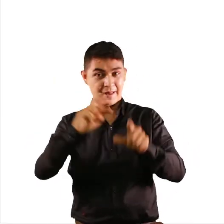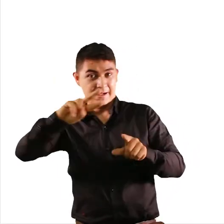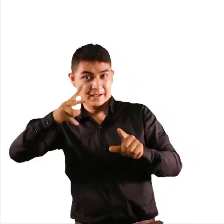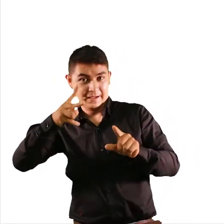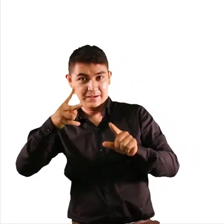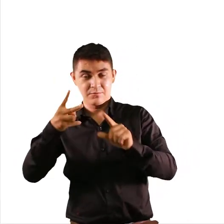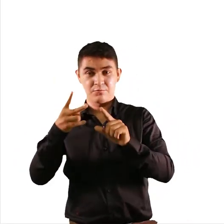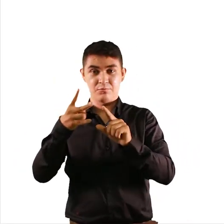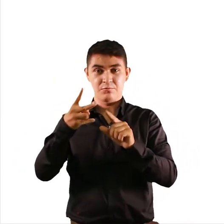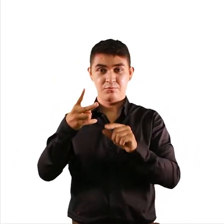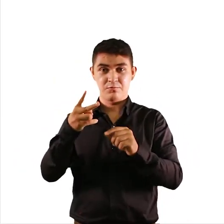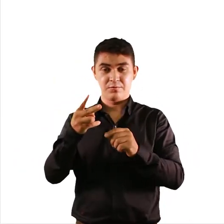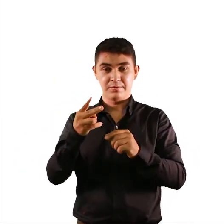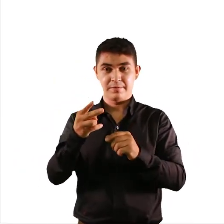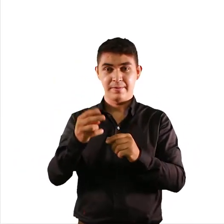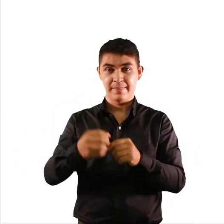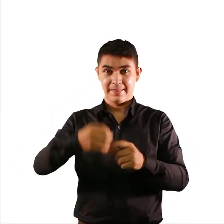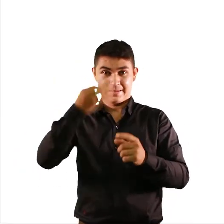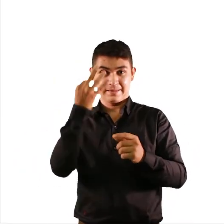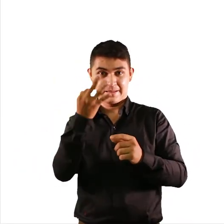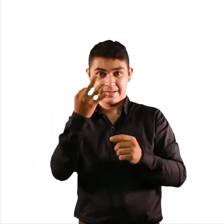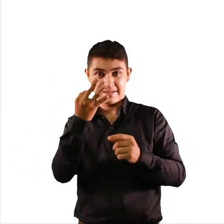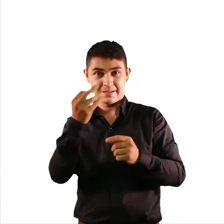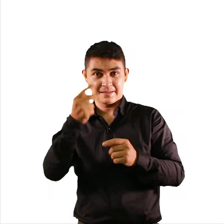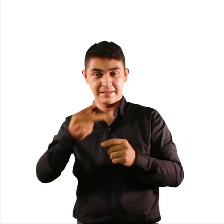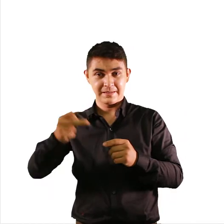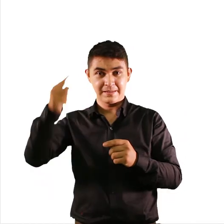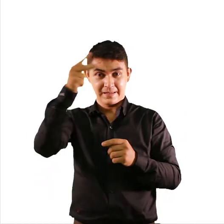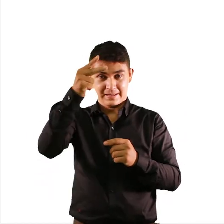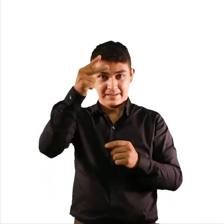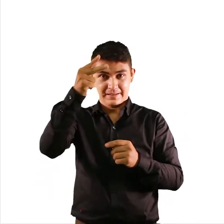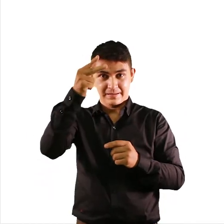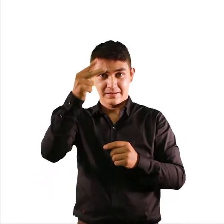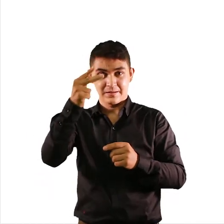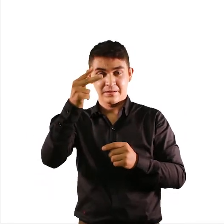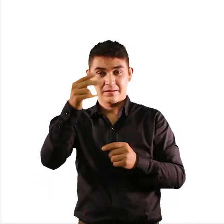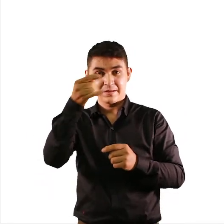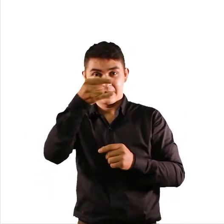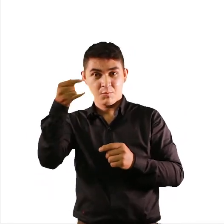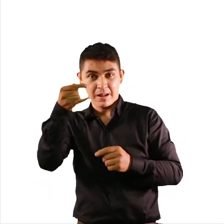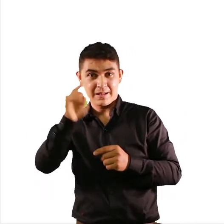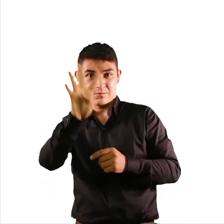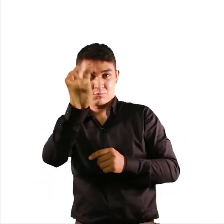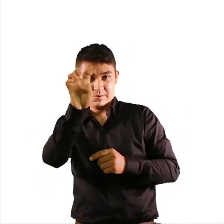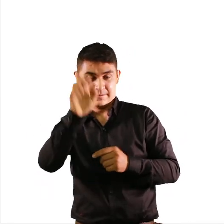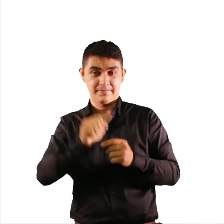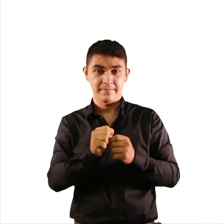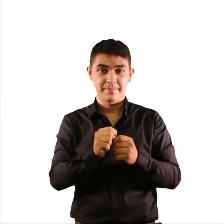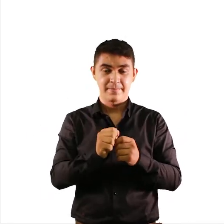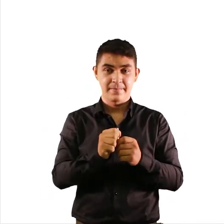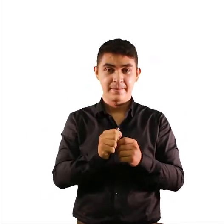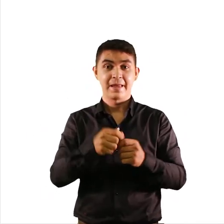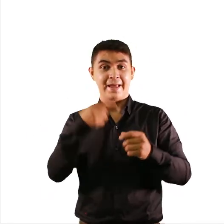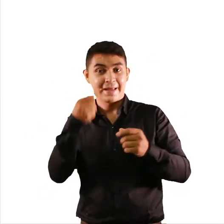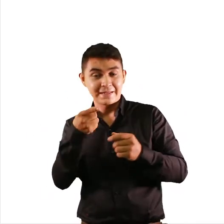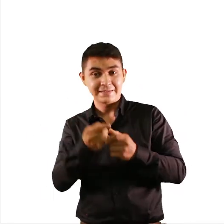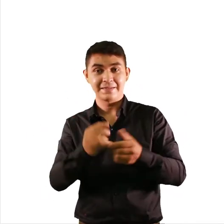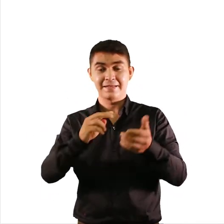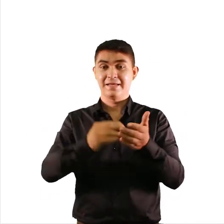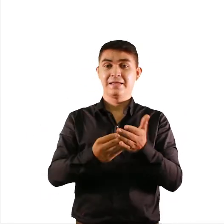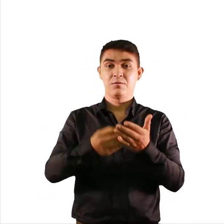es de 3 de lado, que al cuadrado da 9, ese es el cuadrado